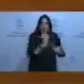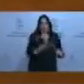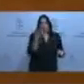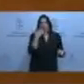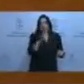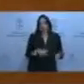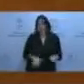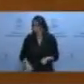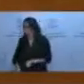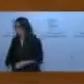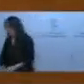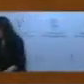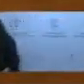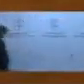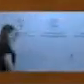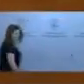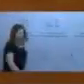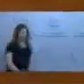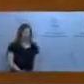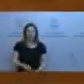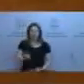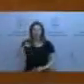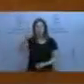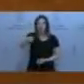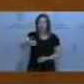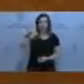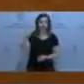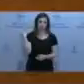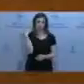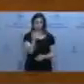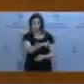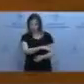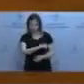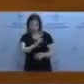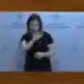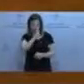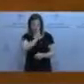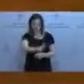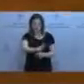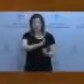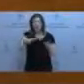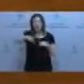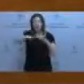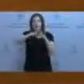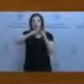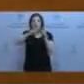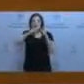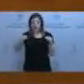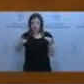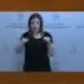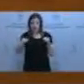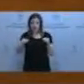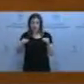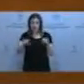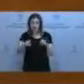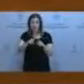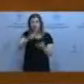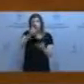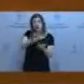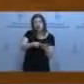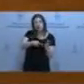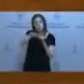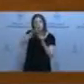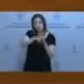se puede imaginar, un rotundo suspenso. Y para acabar, la universidad. Le siguen debiendo un contrato programa